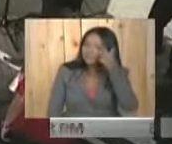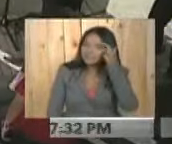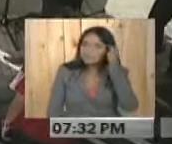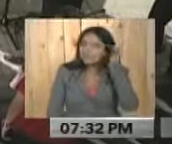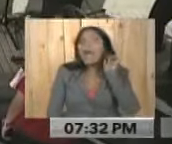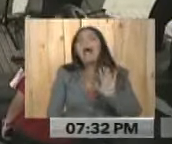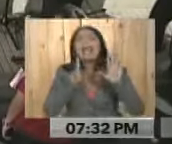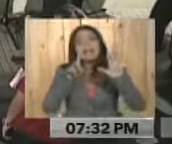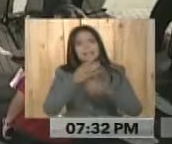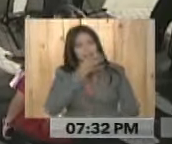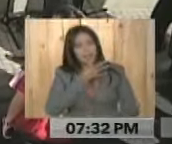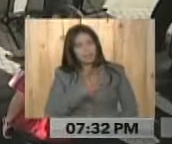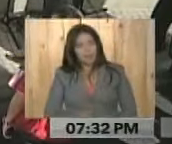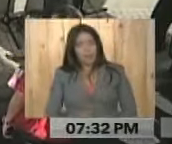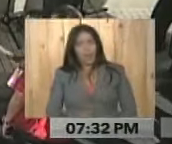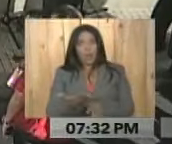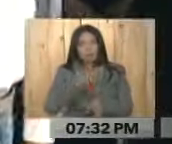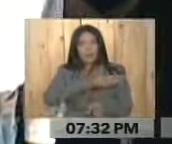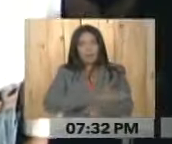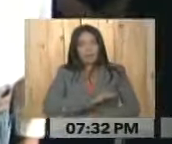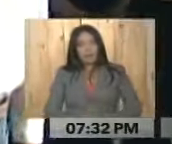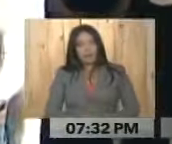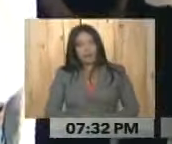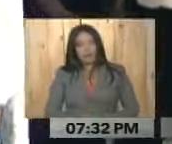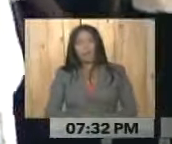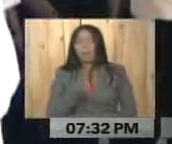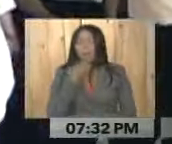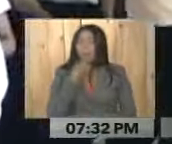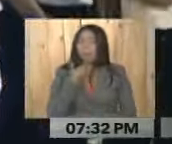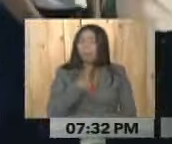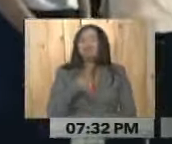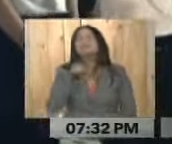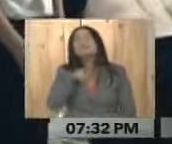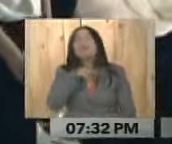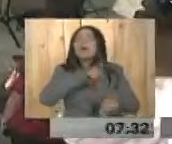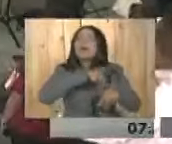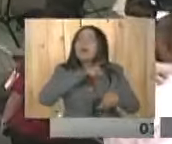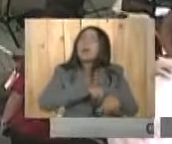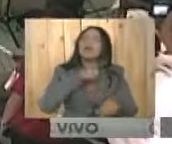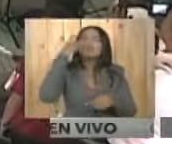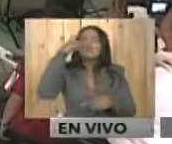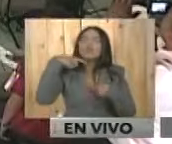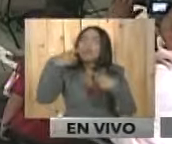la tarde? Tempranito, ¿vale? Está bien. ¿Y tú a qué hora te acuestas todos los días?